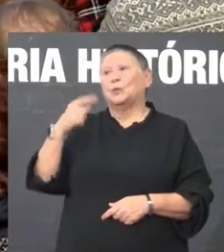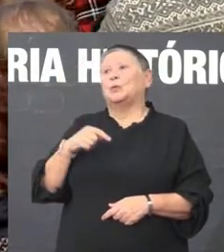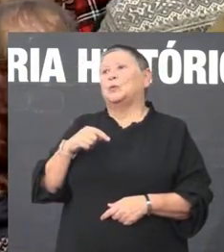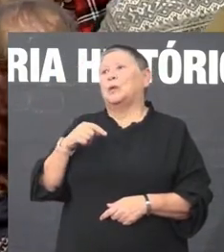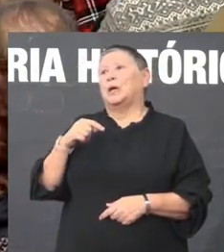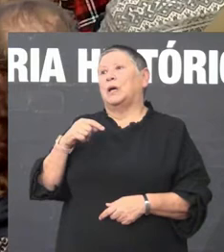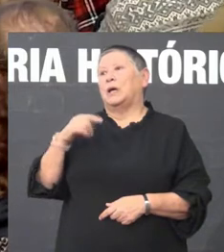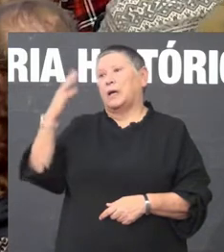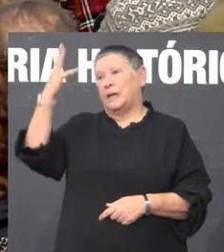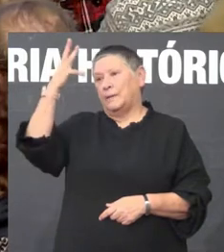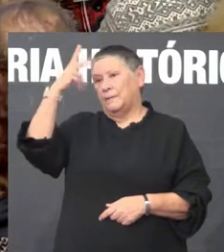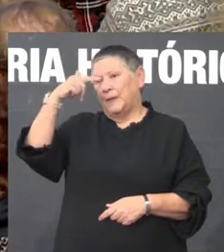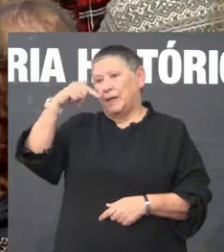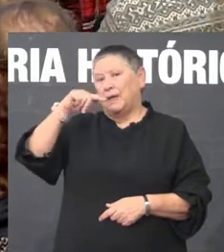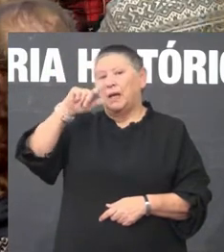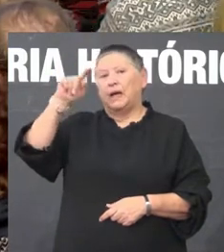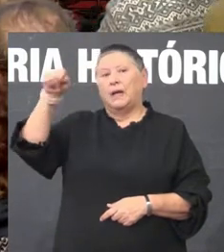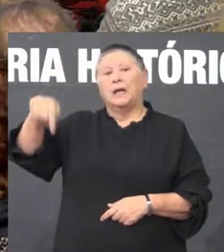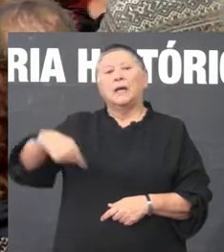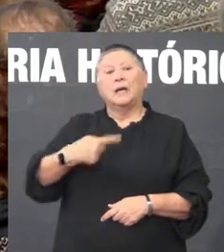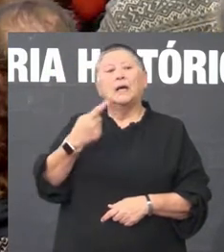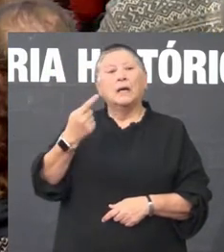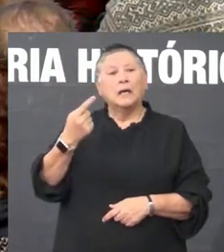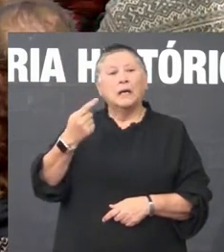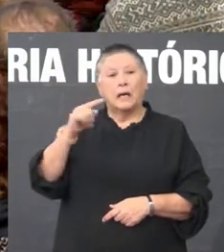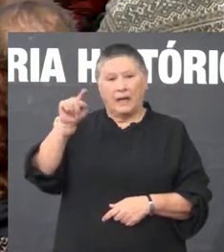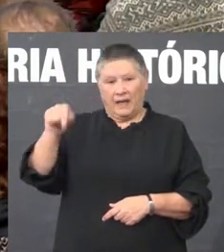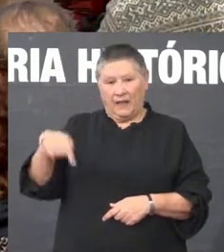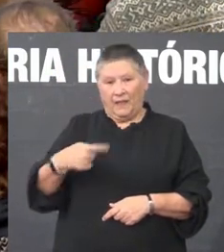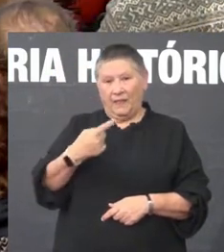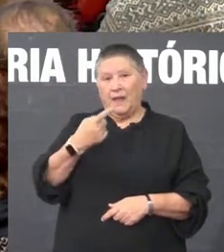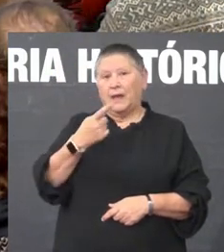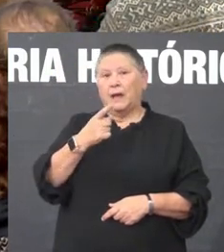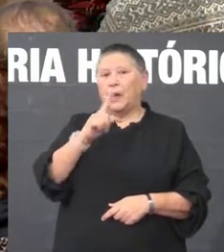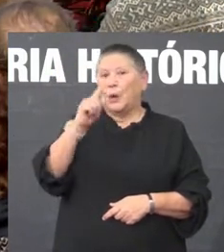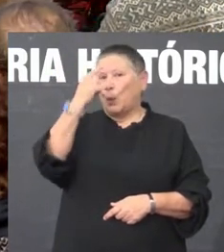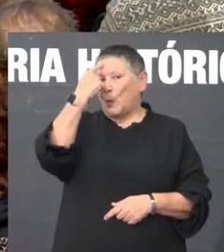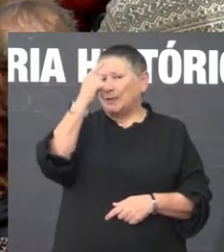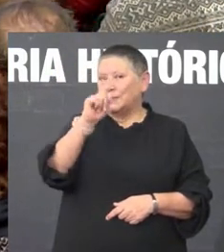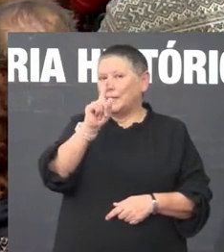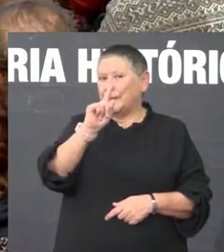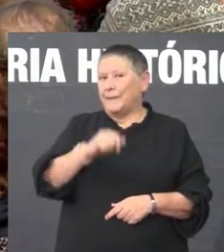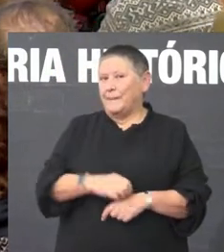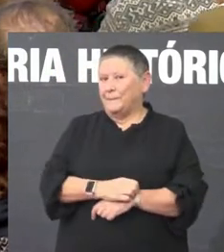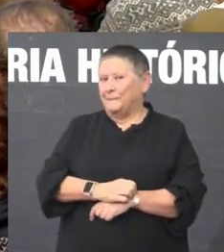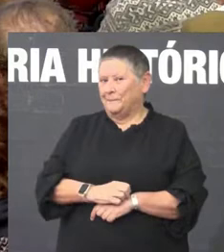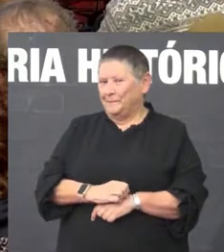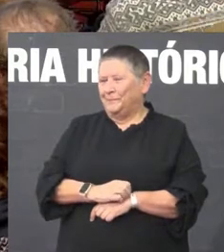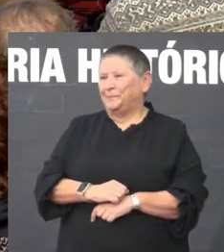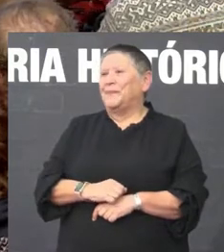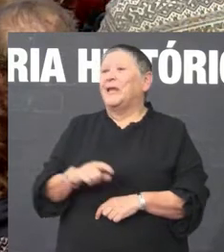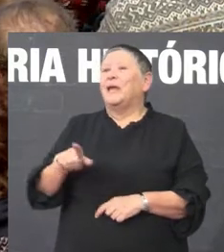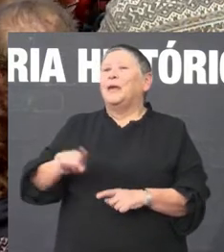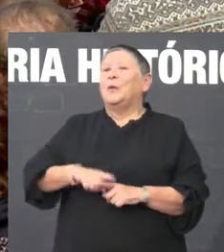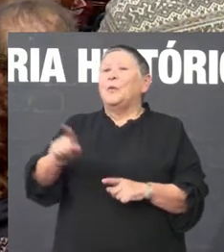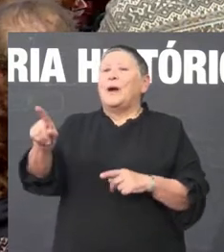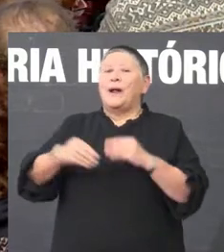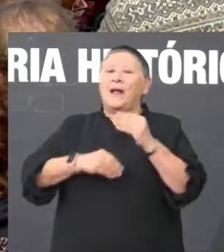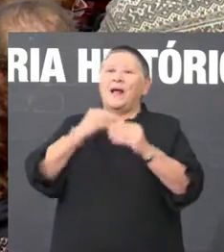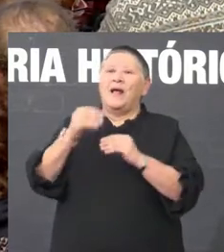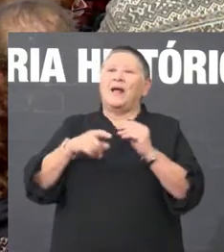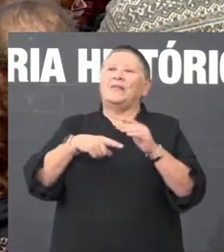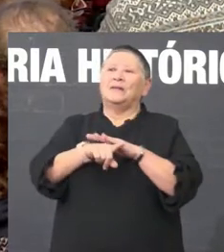en legislación indíxena. Entre as emendas presentadas polo seu partido para mellorar a Lei de Memoria